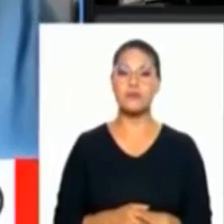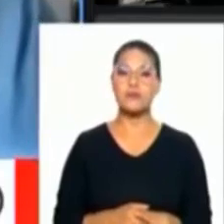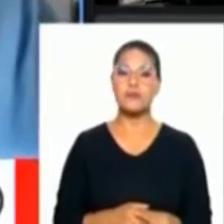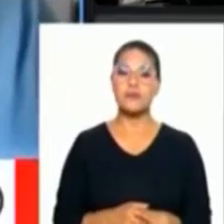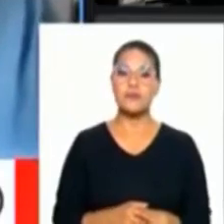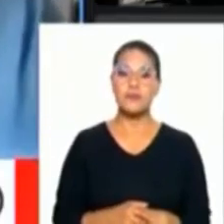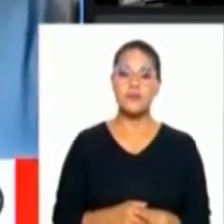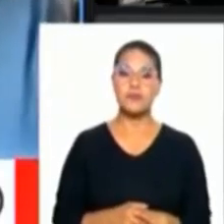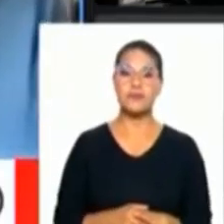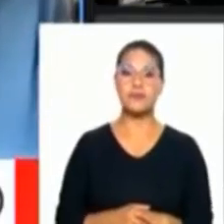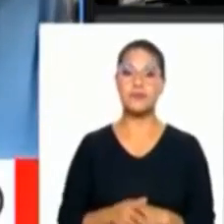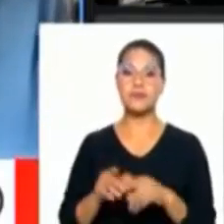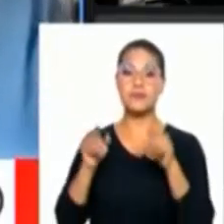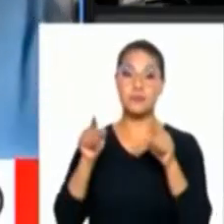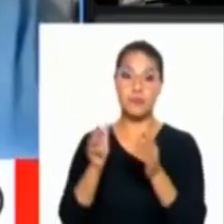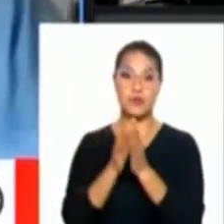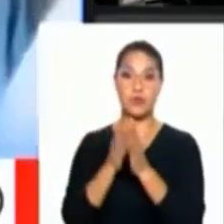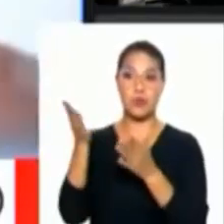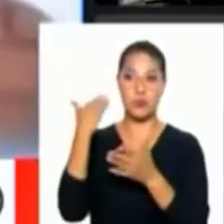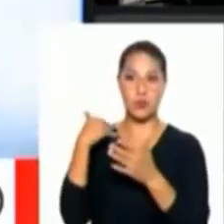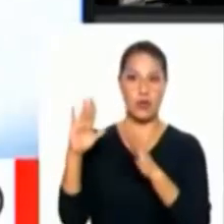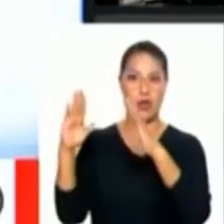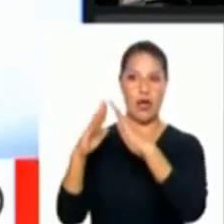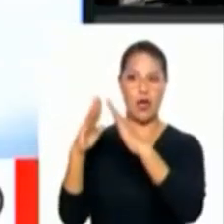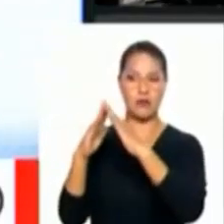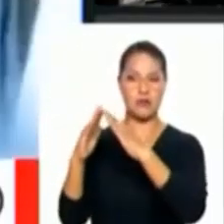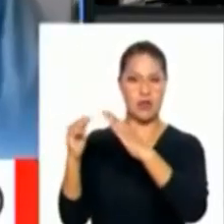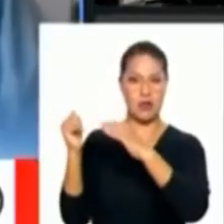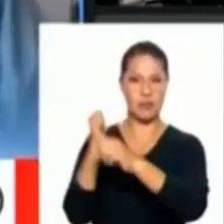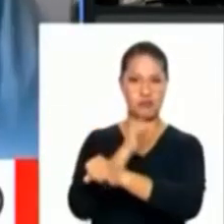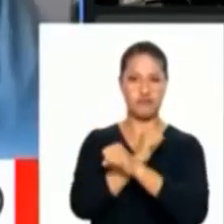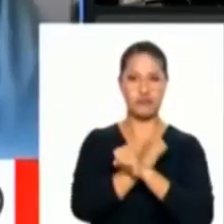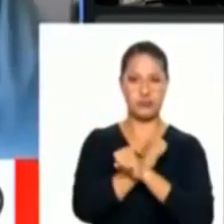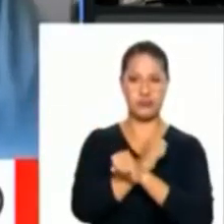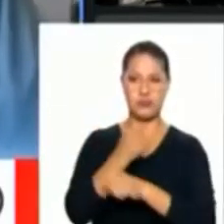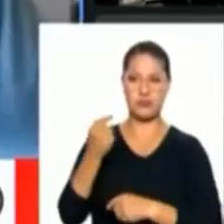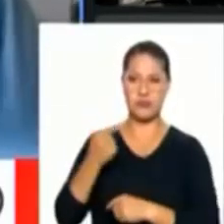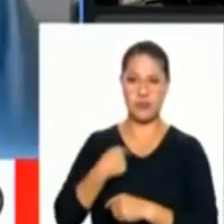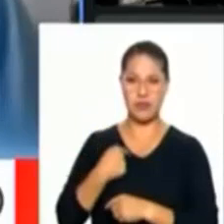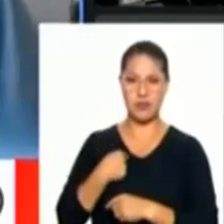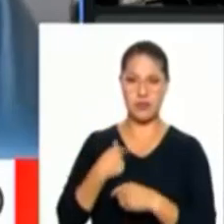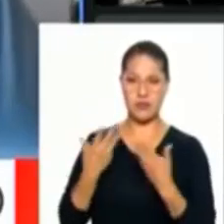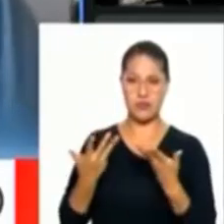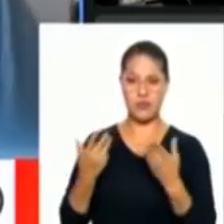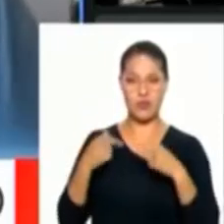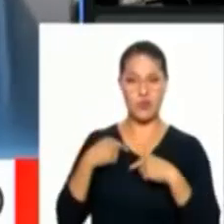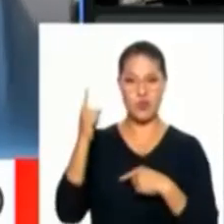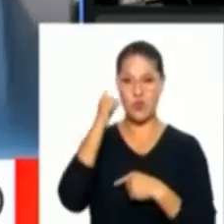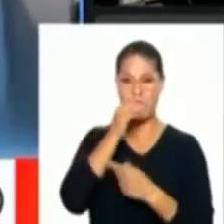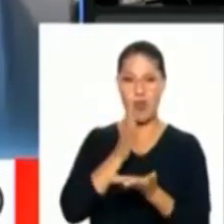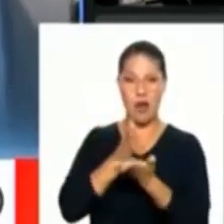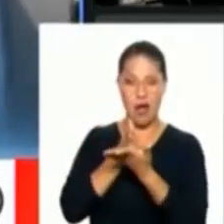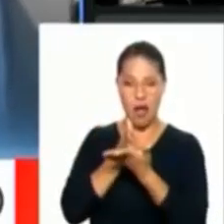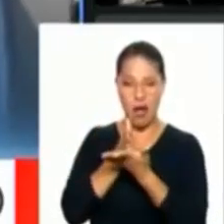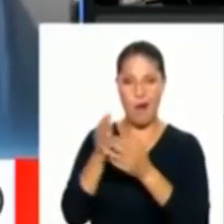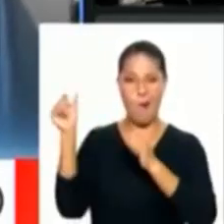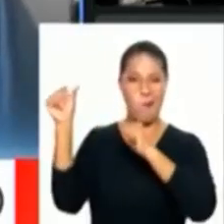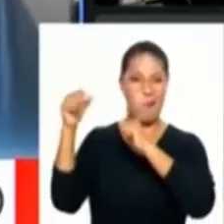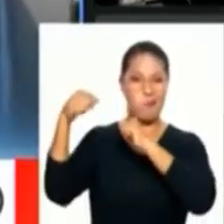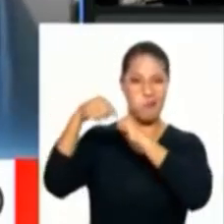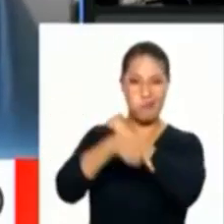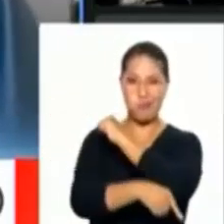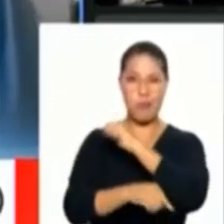La Fiscalía del Perú formalizó este martes 30 de enero su petición para que se ordene la detención